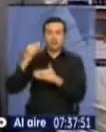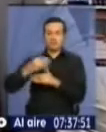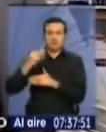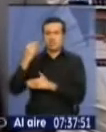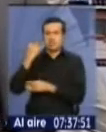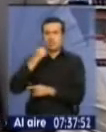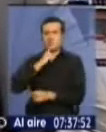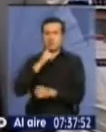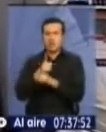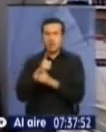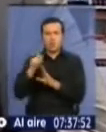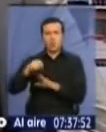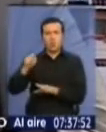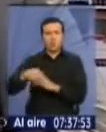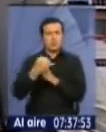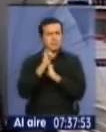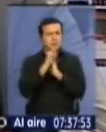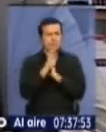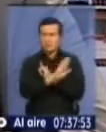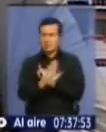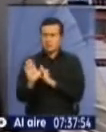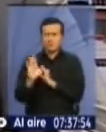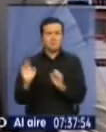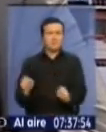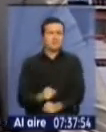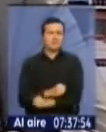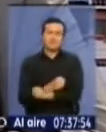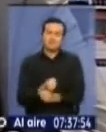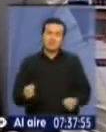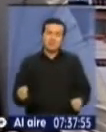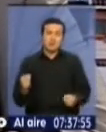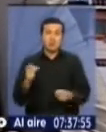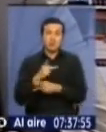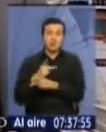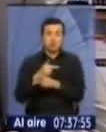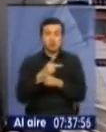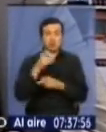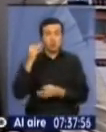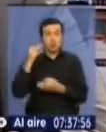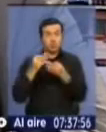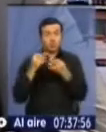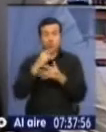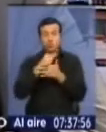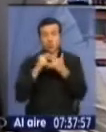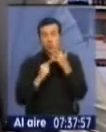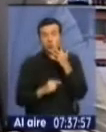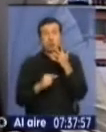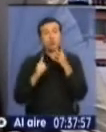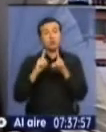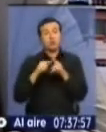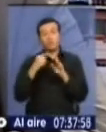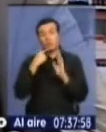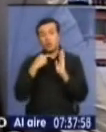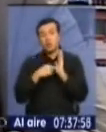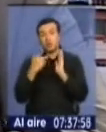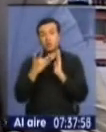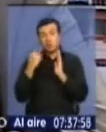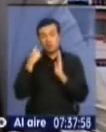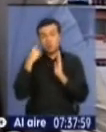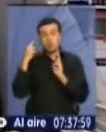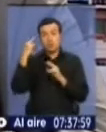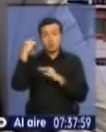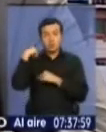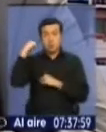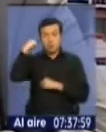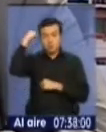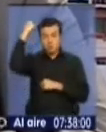facto jueces independientes. El que tengamos una buena judicatura depende además de un montón de factores, que empiezan inclusive por las facultades